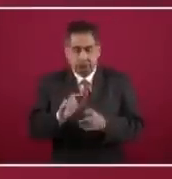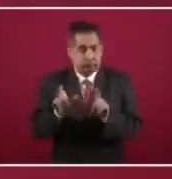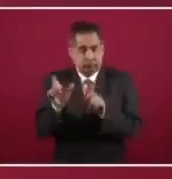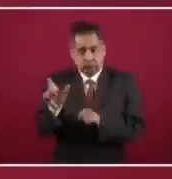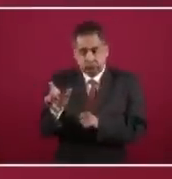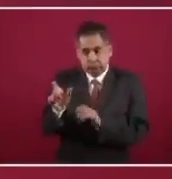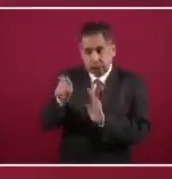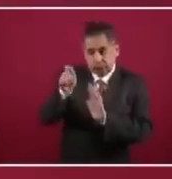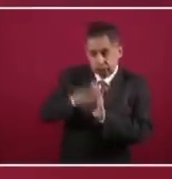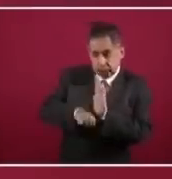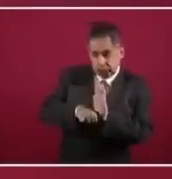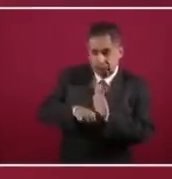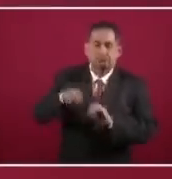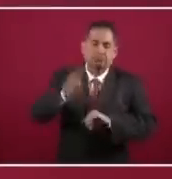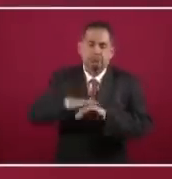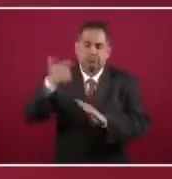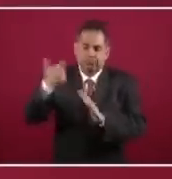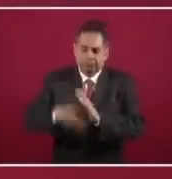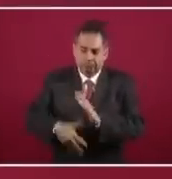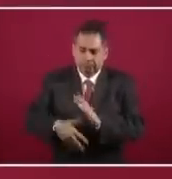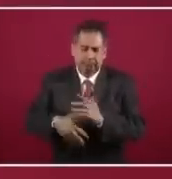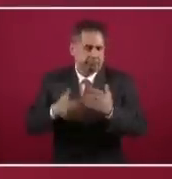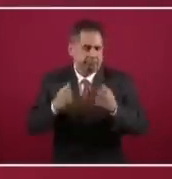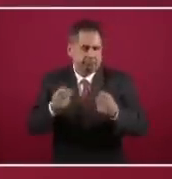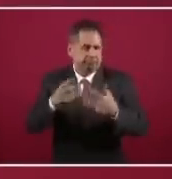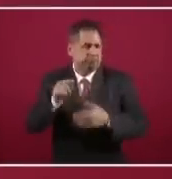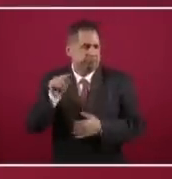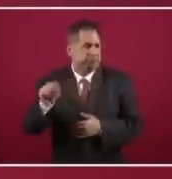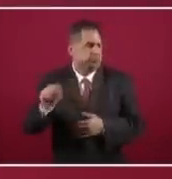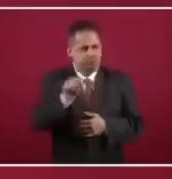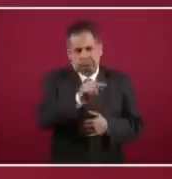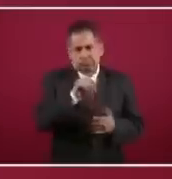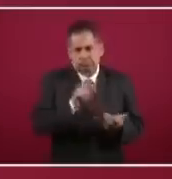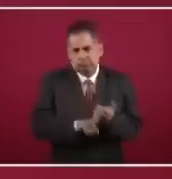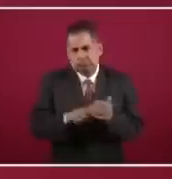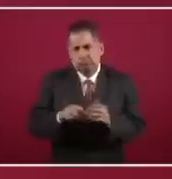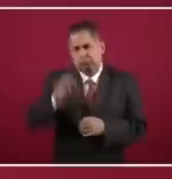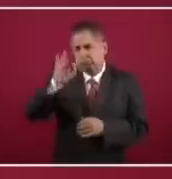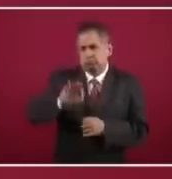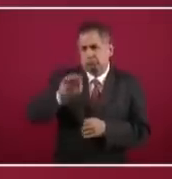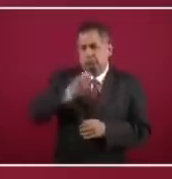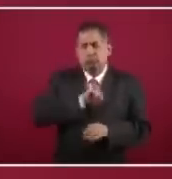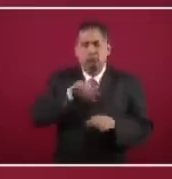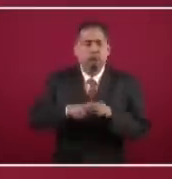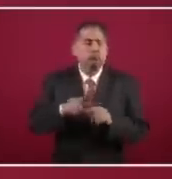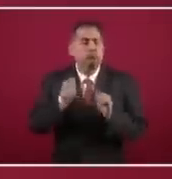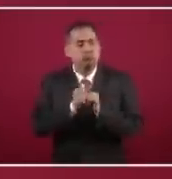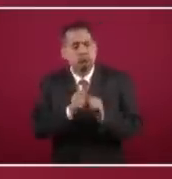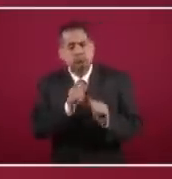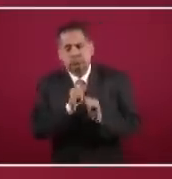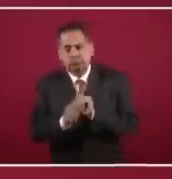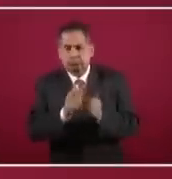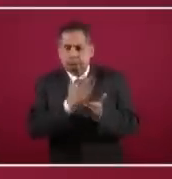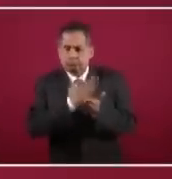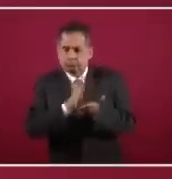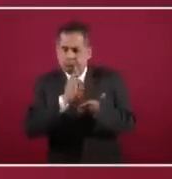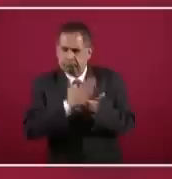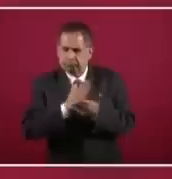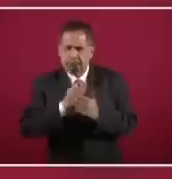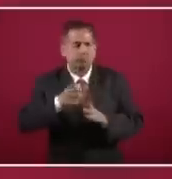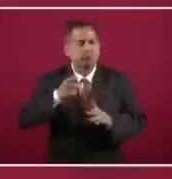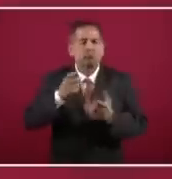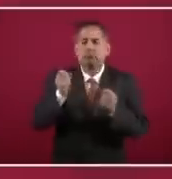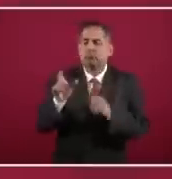tarjeta de crédito. O sea, muchos de los establecimientos dieron descuentos especiales con pago de determinada